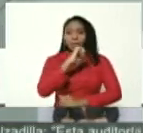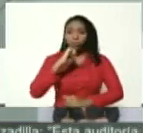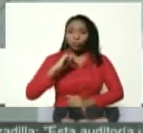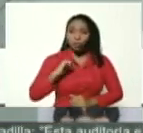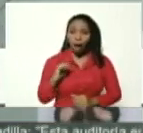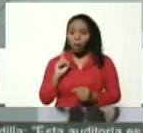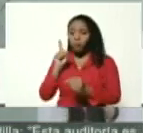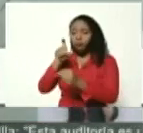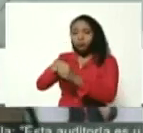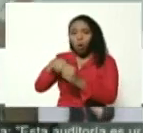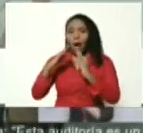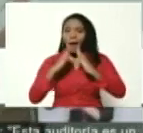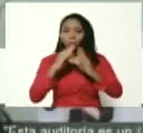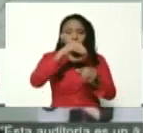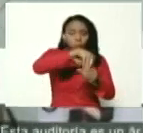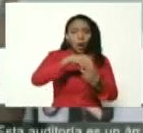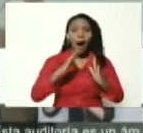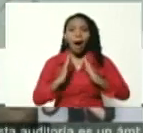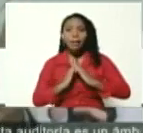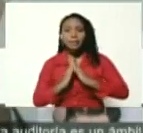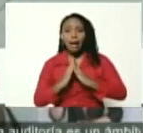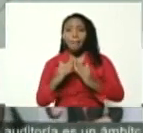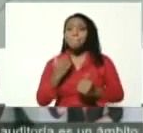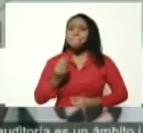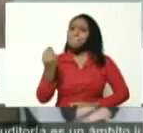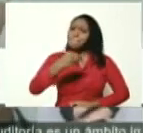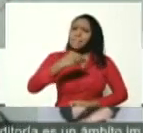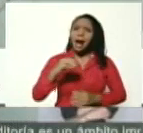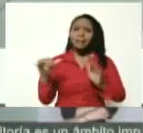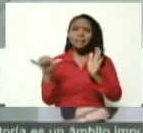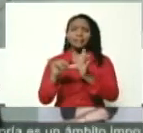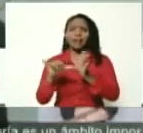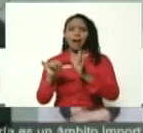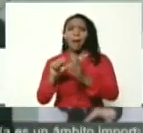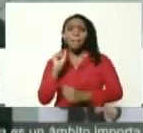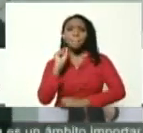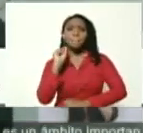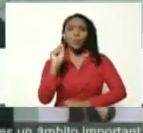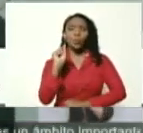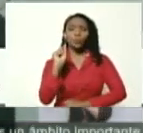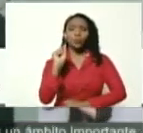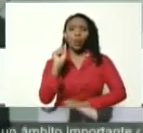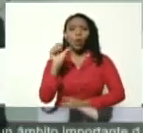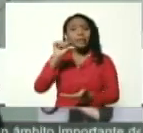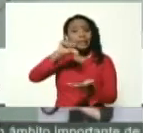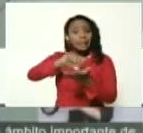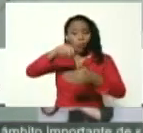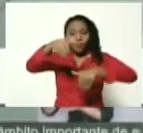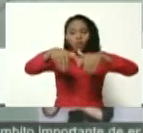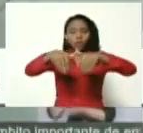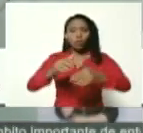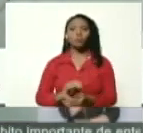su ubicación, para que tengan más cerca los puntos, ¿verdad?, sus centros de votación.